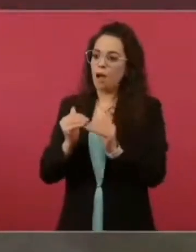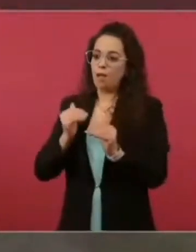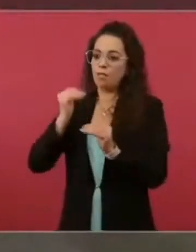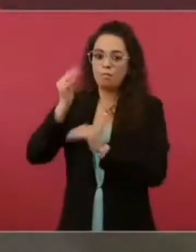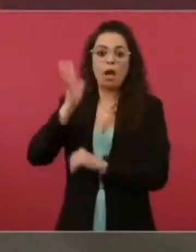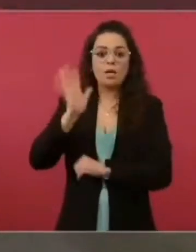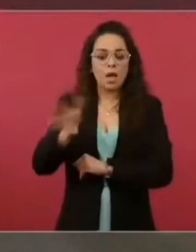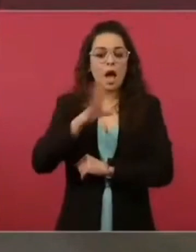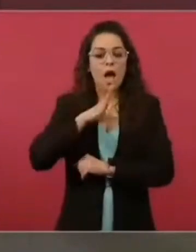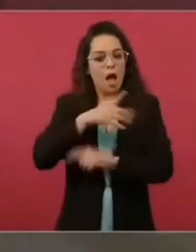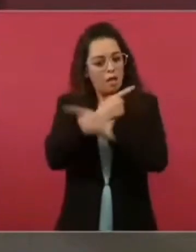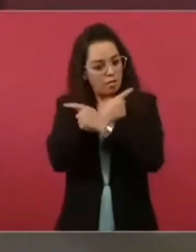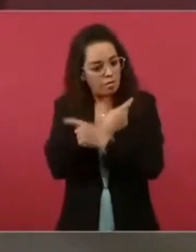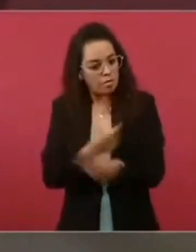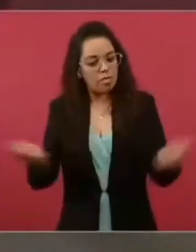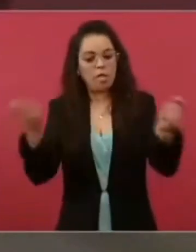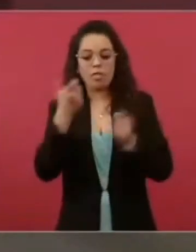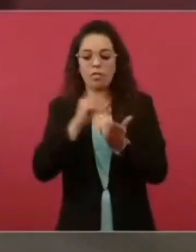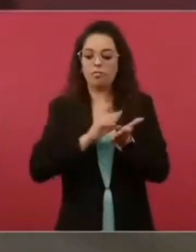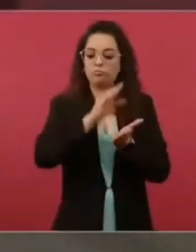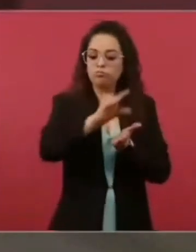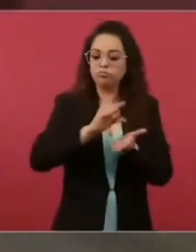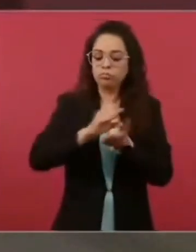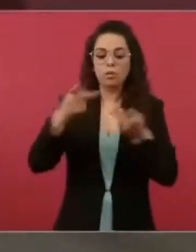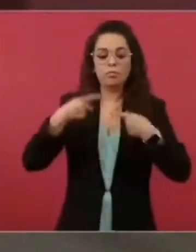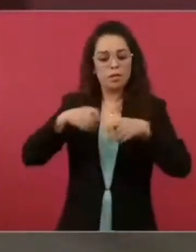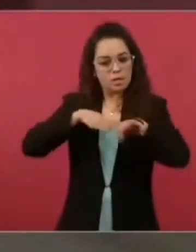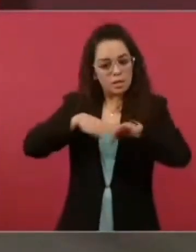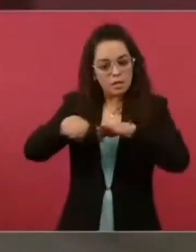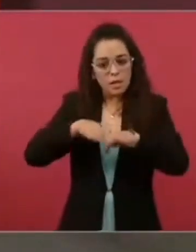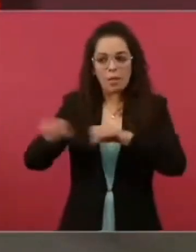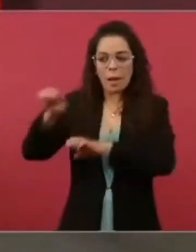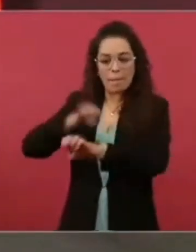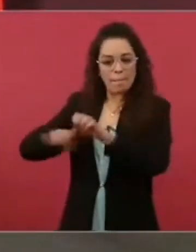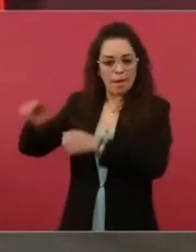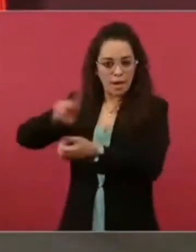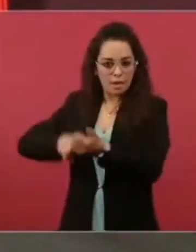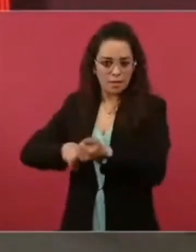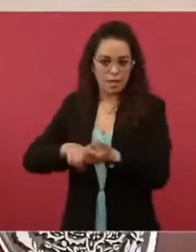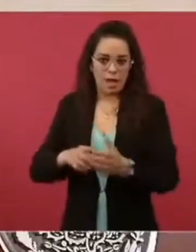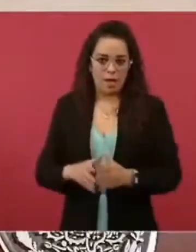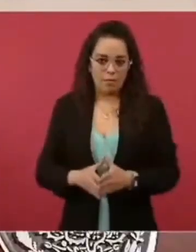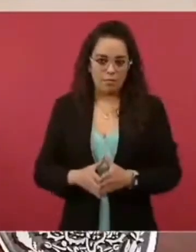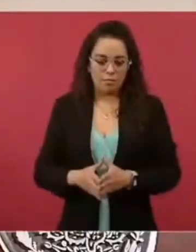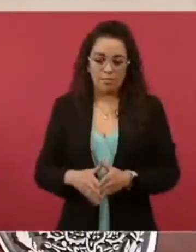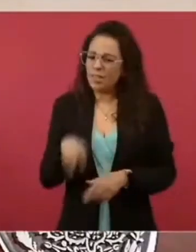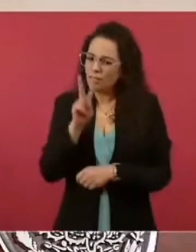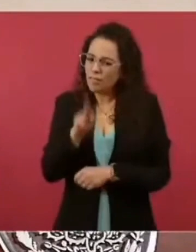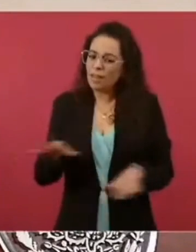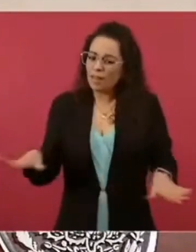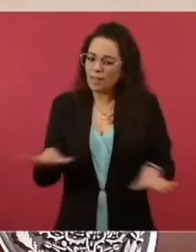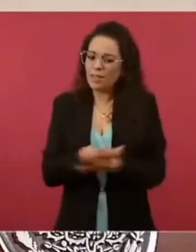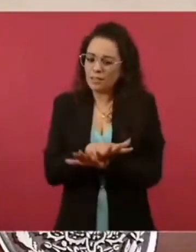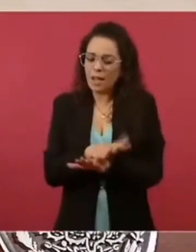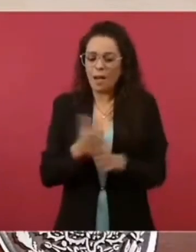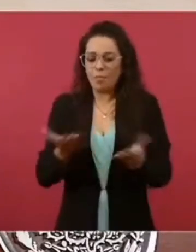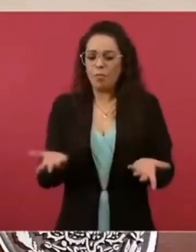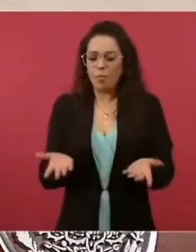Entonces, son condiciones completamente distintas. Es que antes yo no debería de